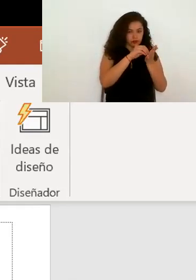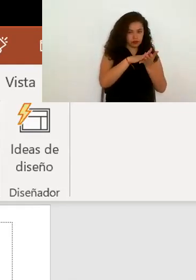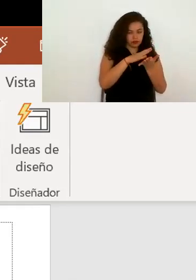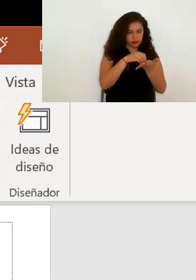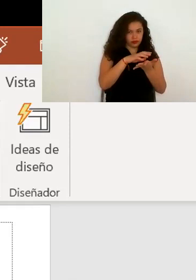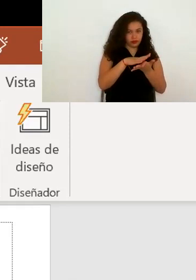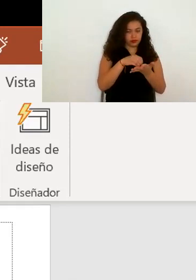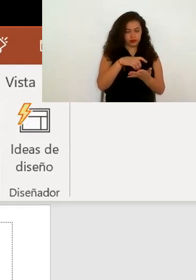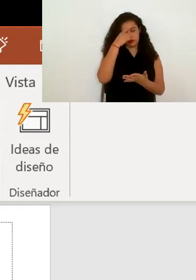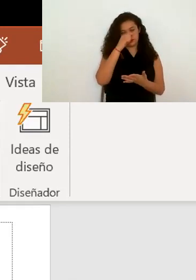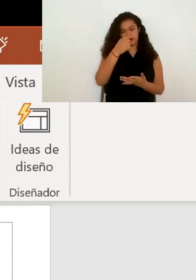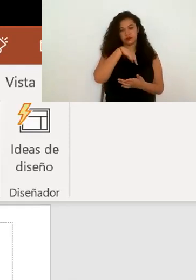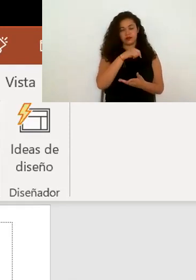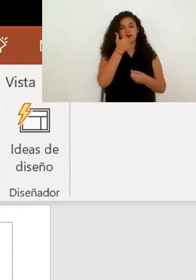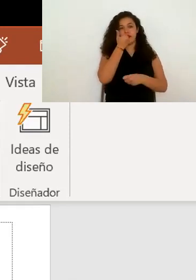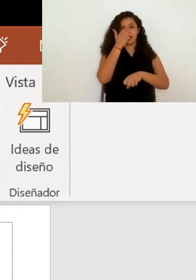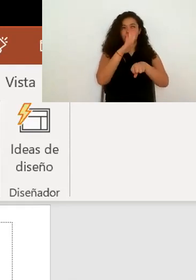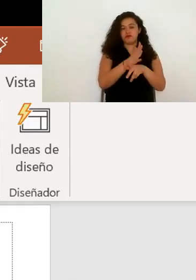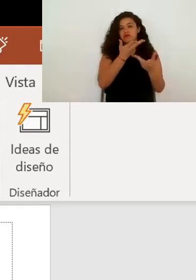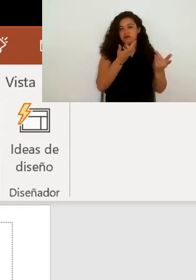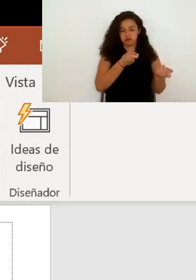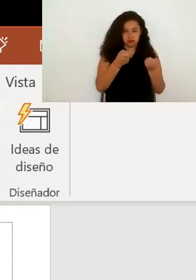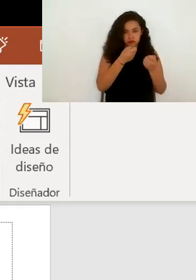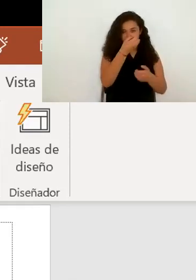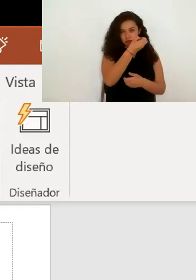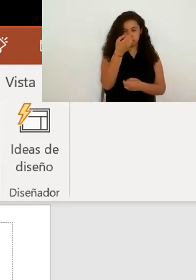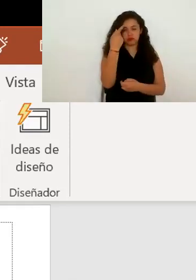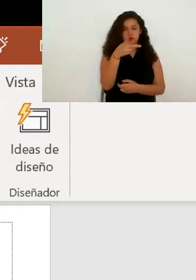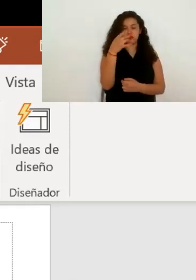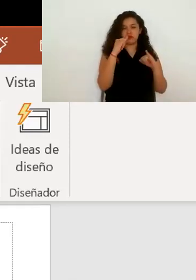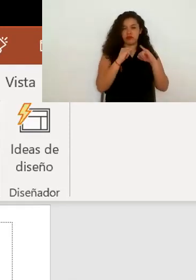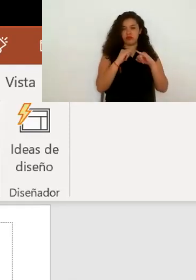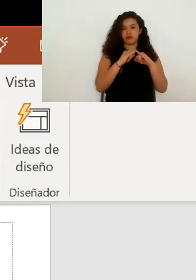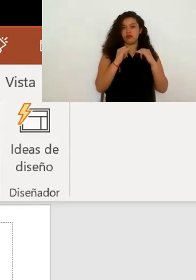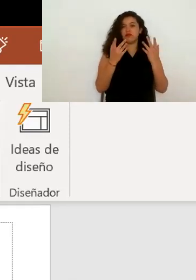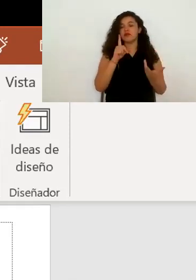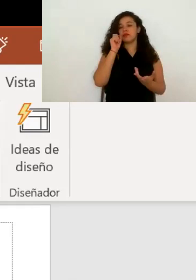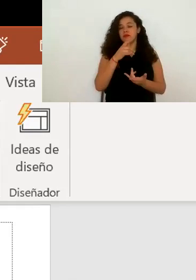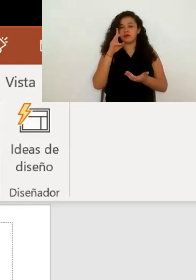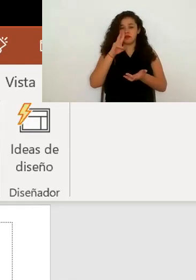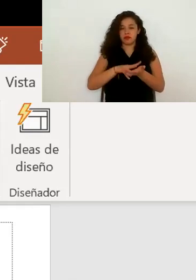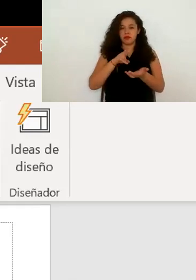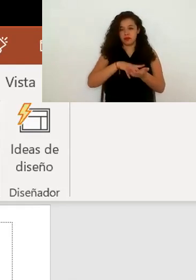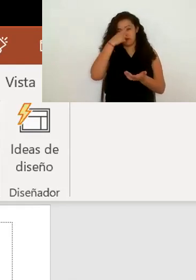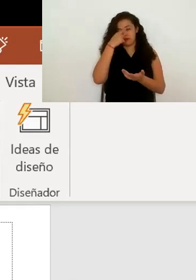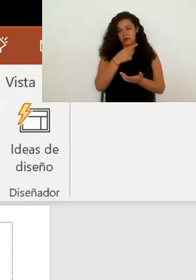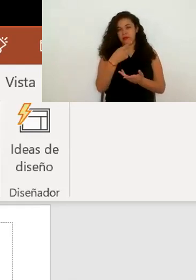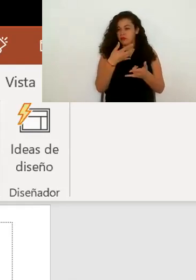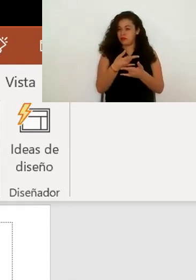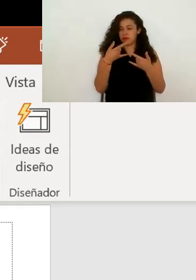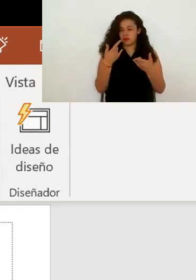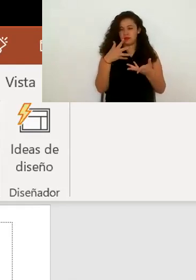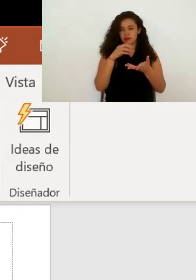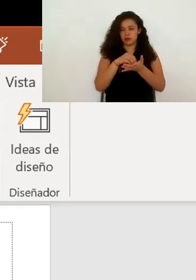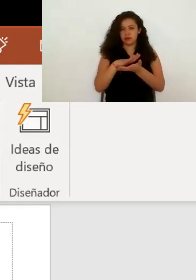la gestión administrativa de su institución y va ligado a la gestión documental, y con ello vamos a